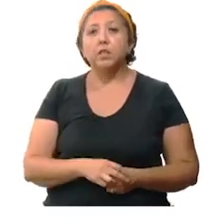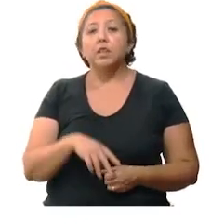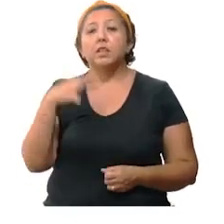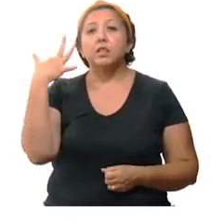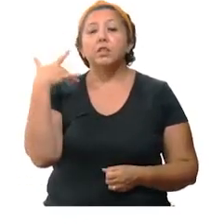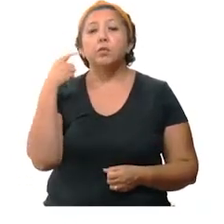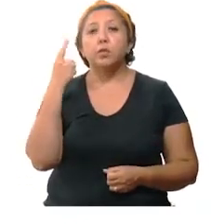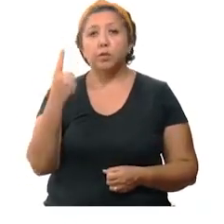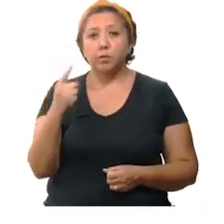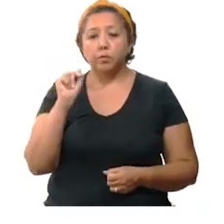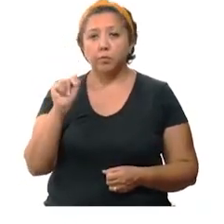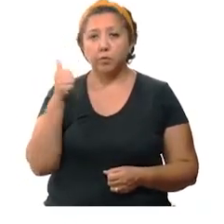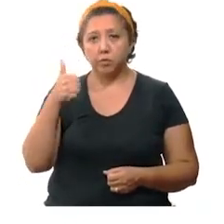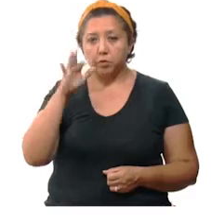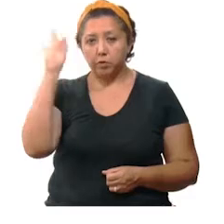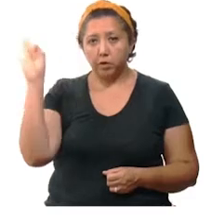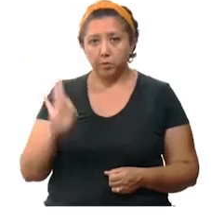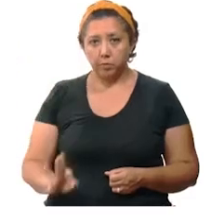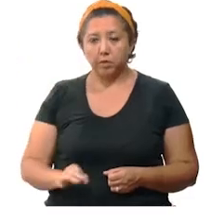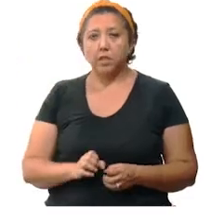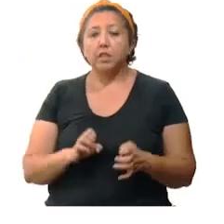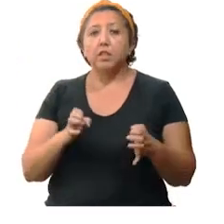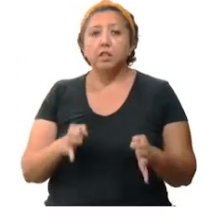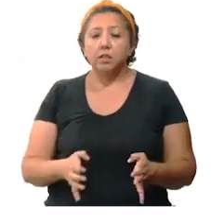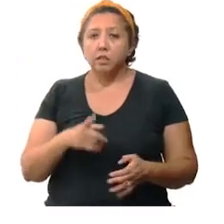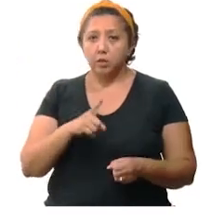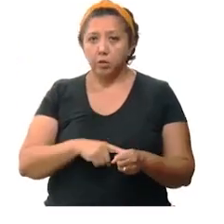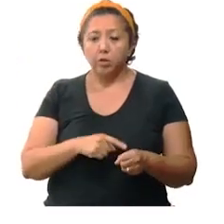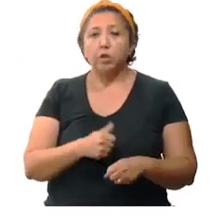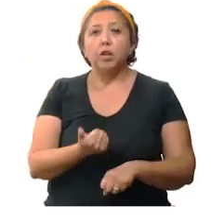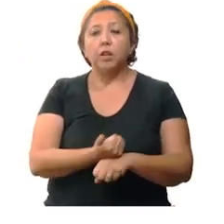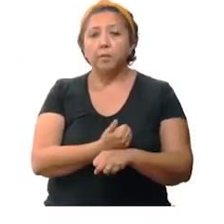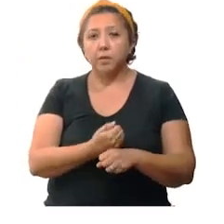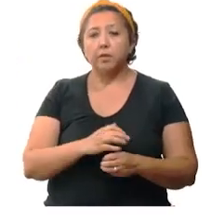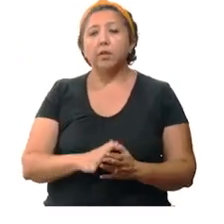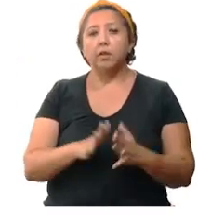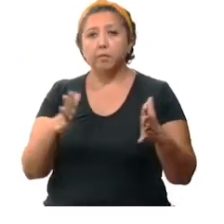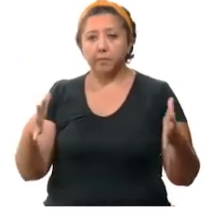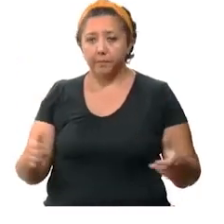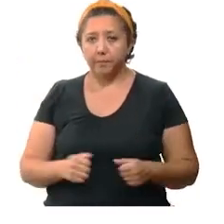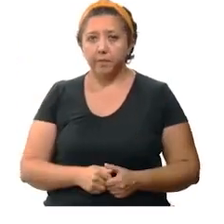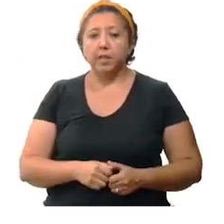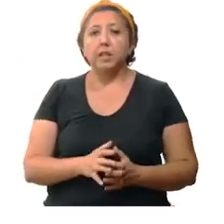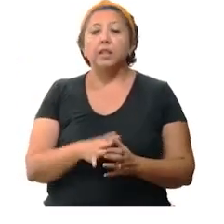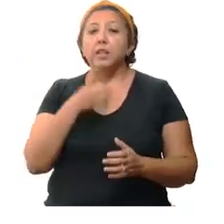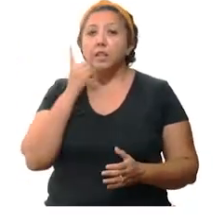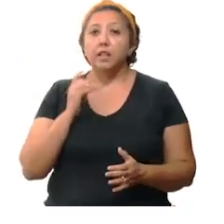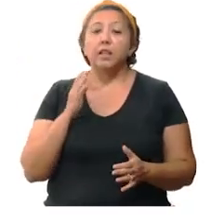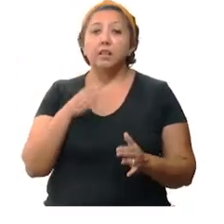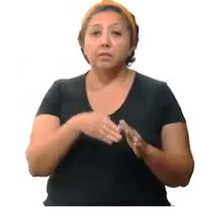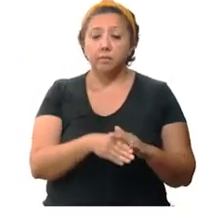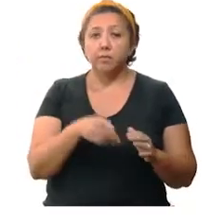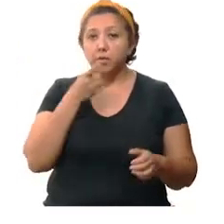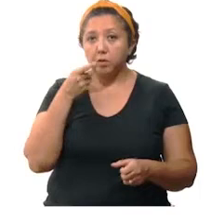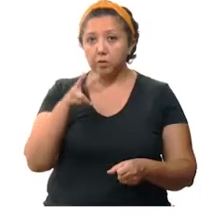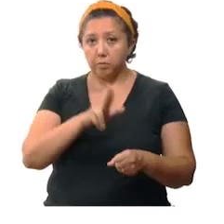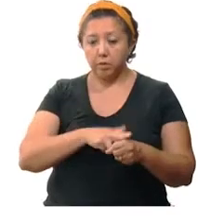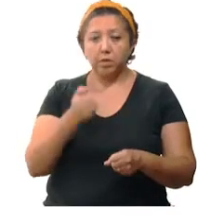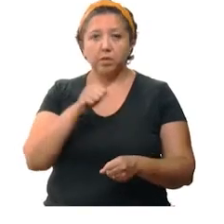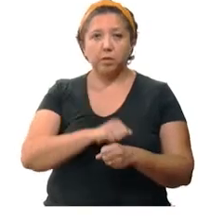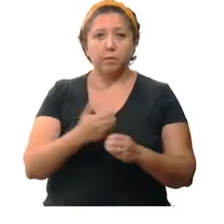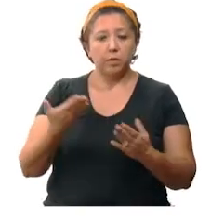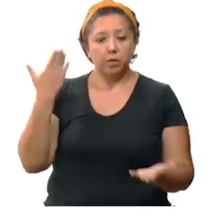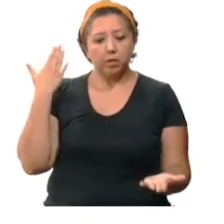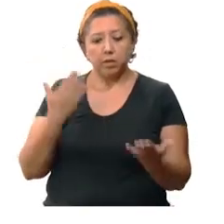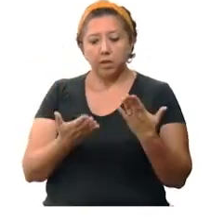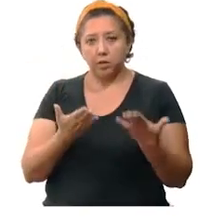es del 51.6%. Está en color amarillo y en ascenso. El incremento en admisiones hospitalarias de la semana con